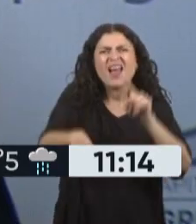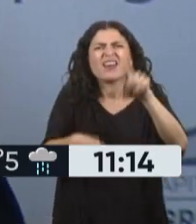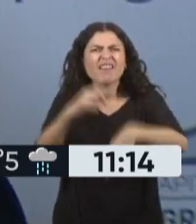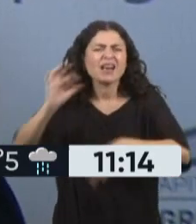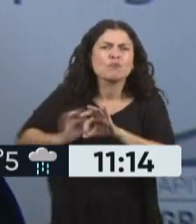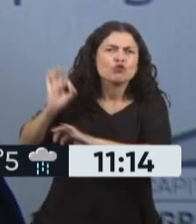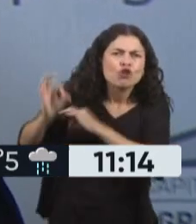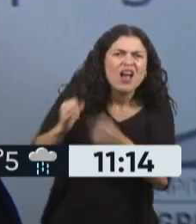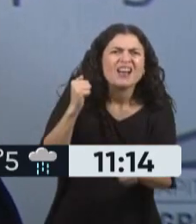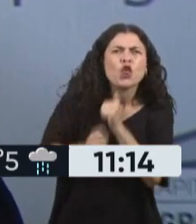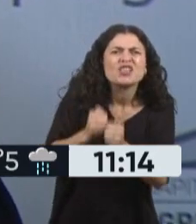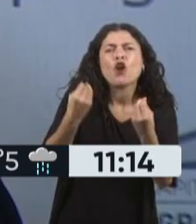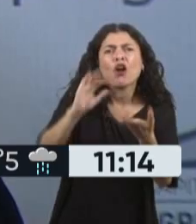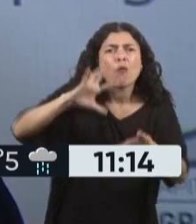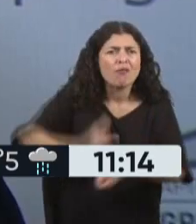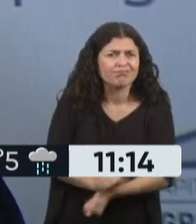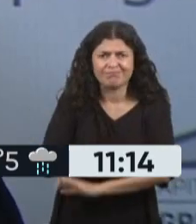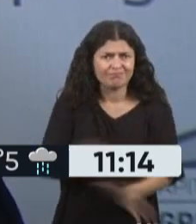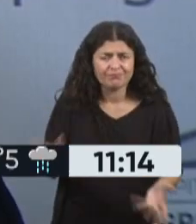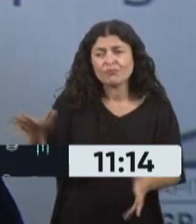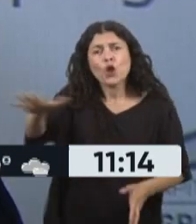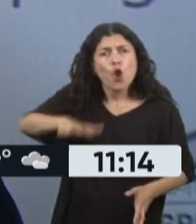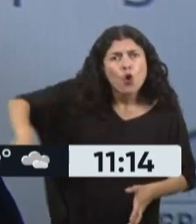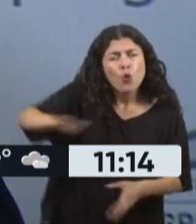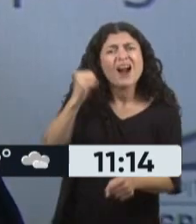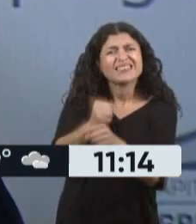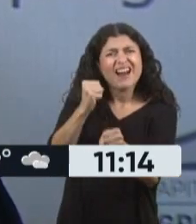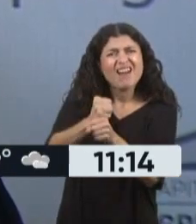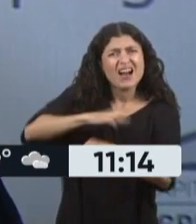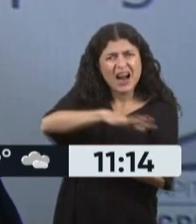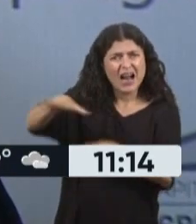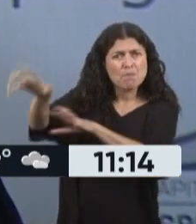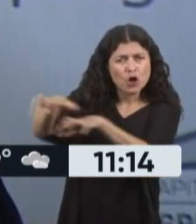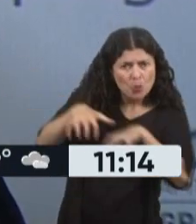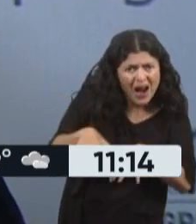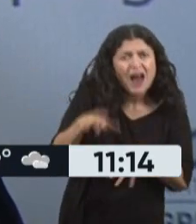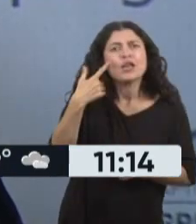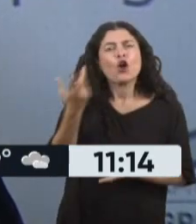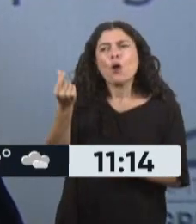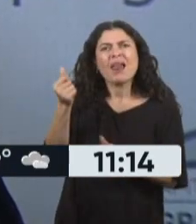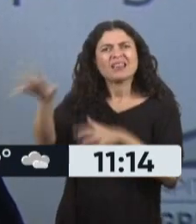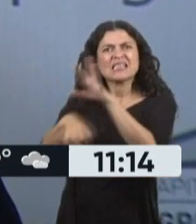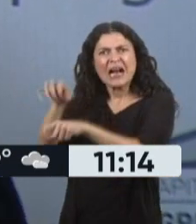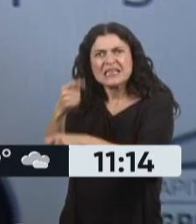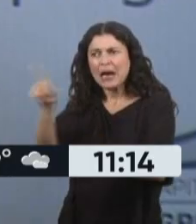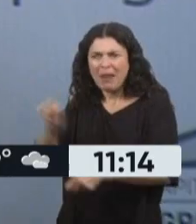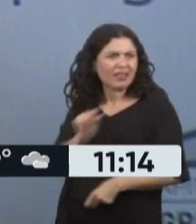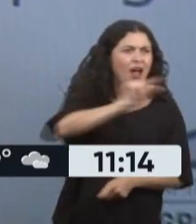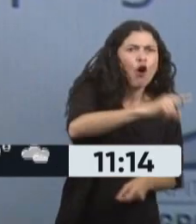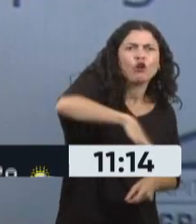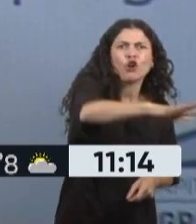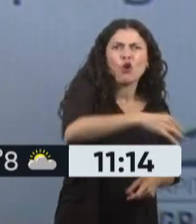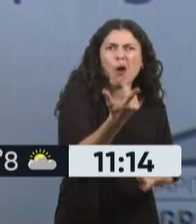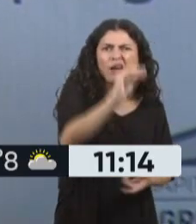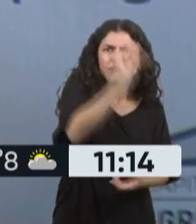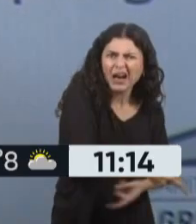Básicamente, se utilizó la prosperidad de un sector prolífico como el agropecuario para financiar sectores deficitarios y poco competitivos, en